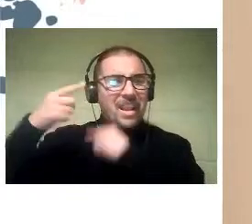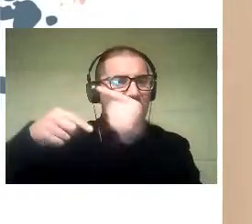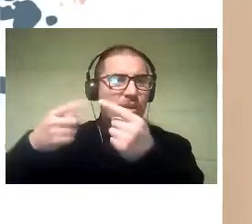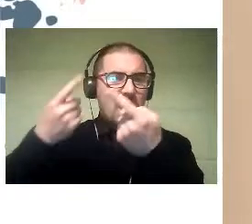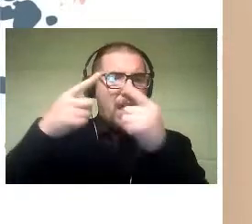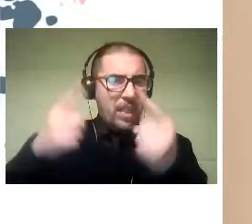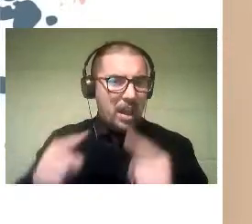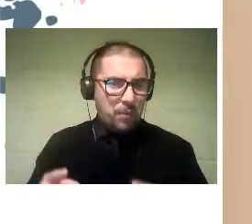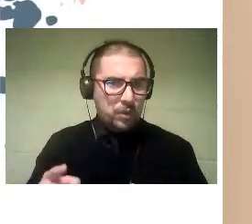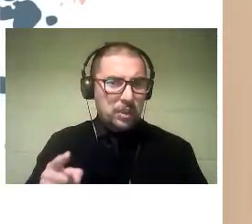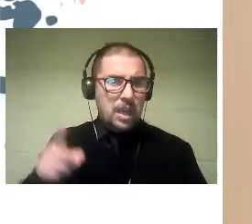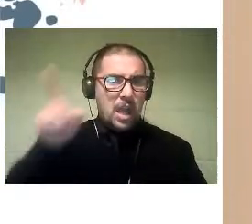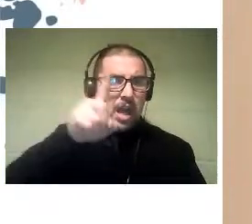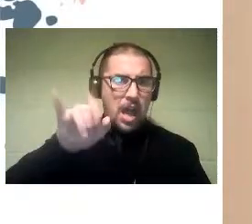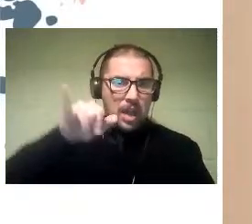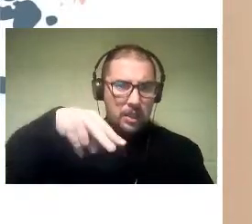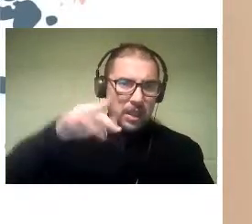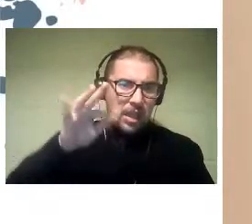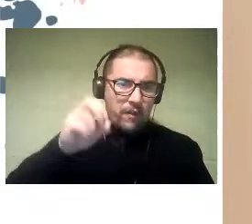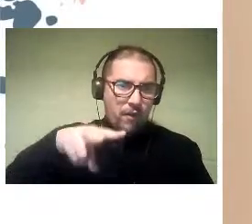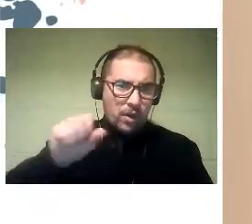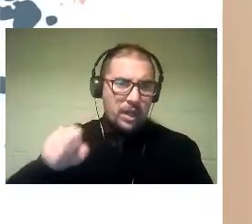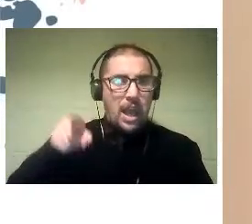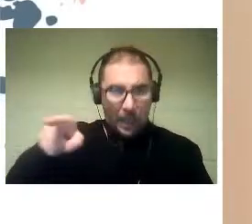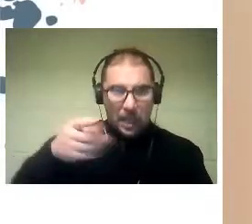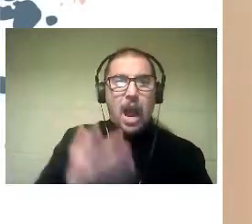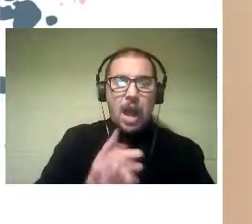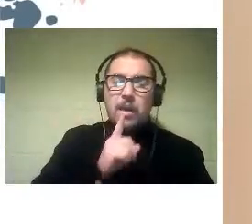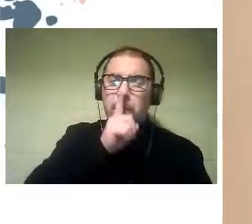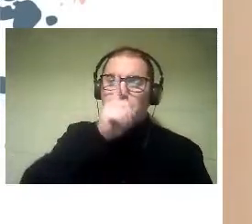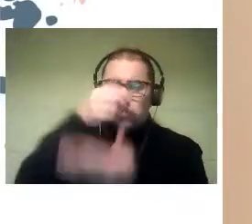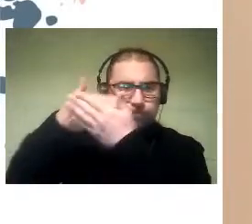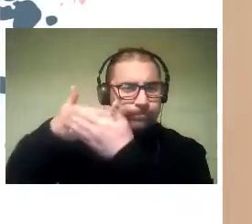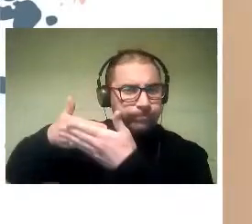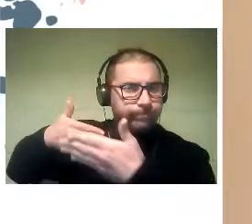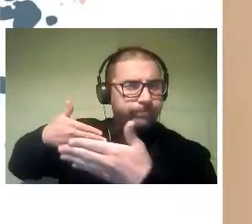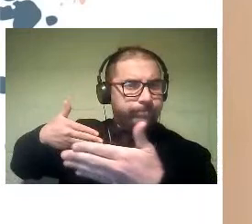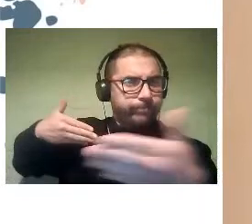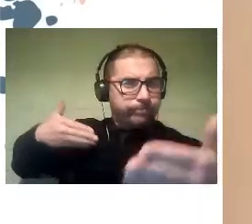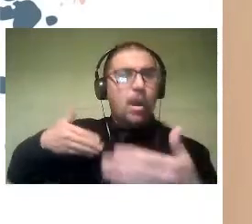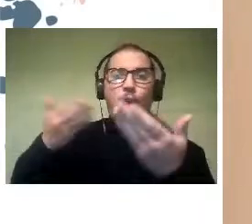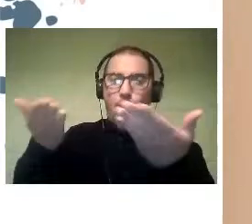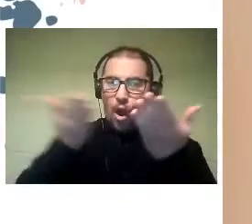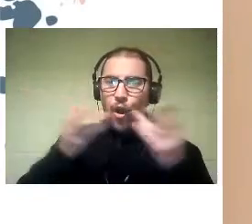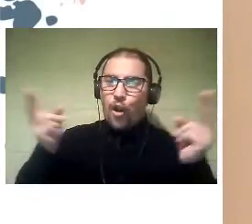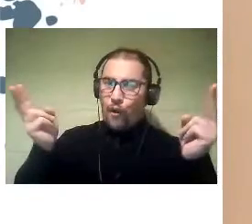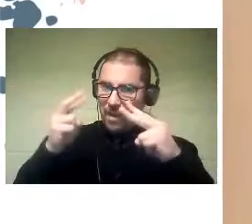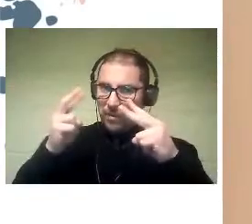la sinfonía, un género de larga tradición. Los espero.